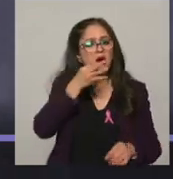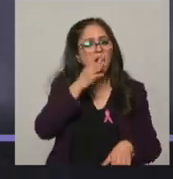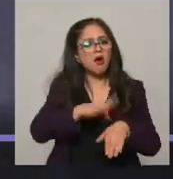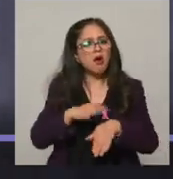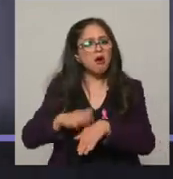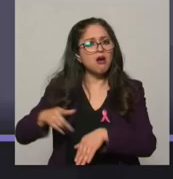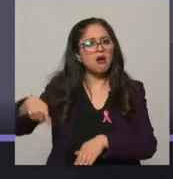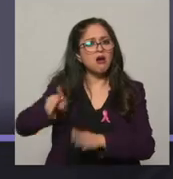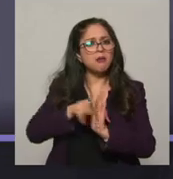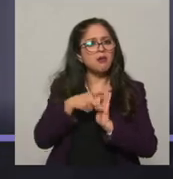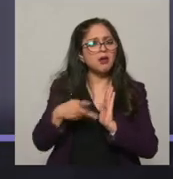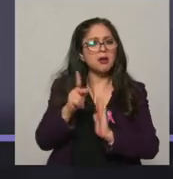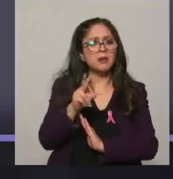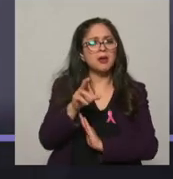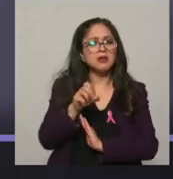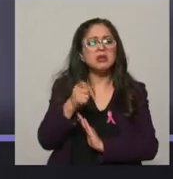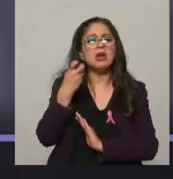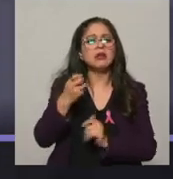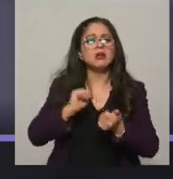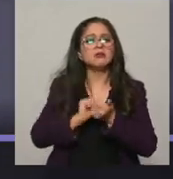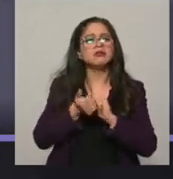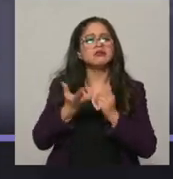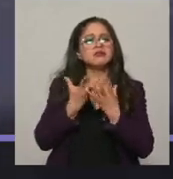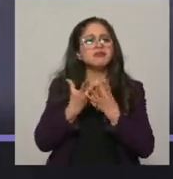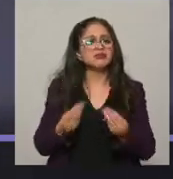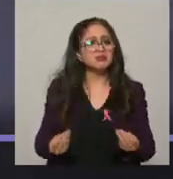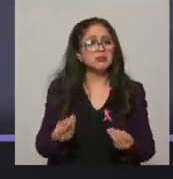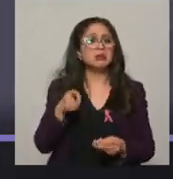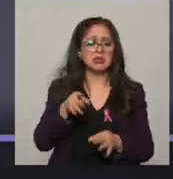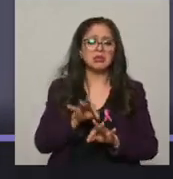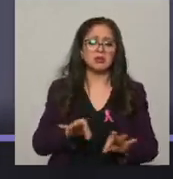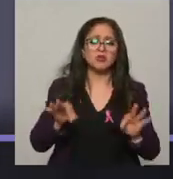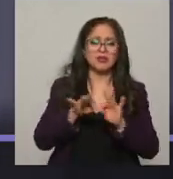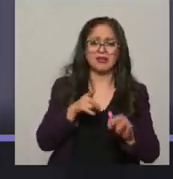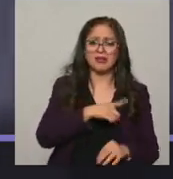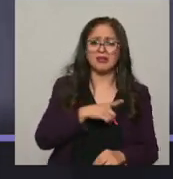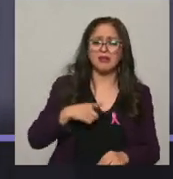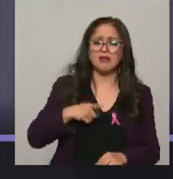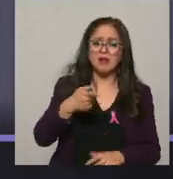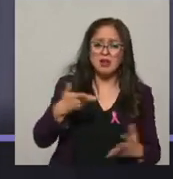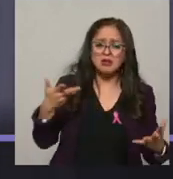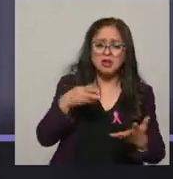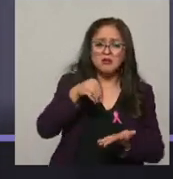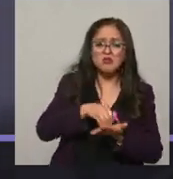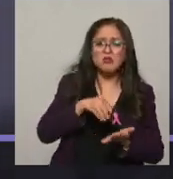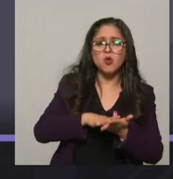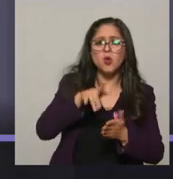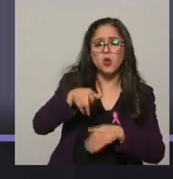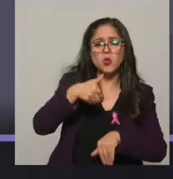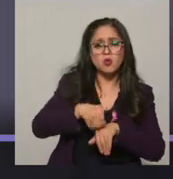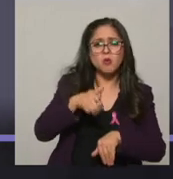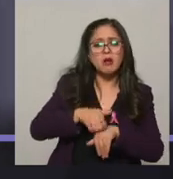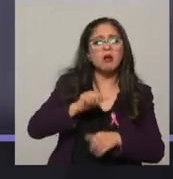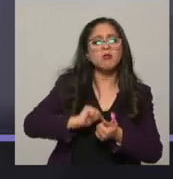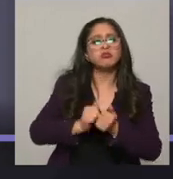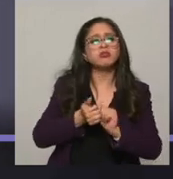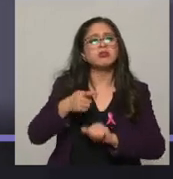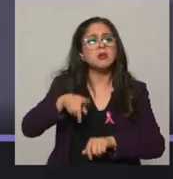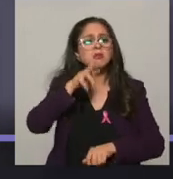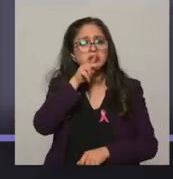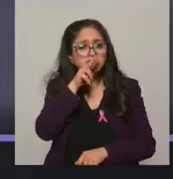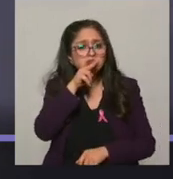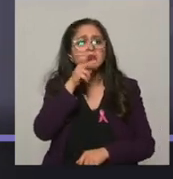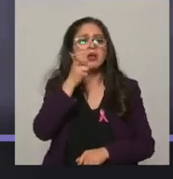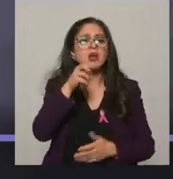y entonces esos se pierden y se diluyen. Y creo que es importante señalarlo, que con las cifras que se tienen, que ya son preocupantes, es